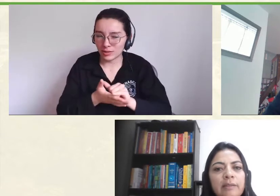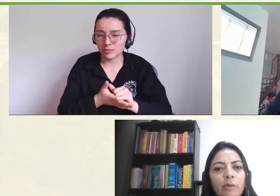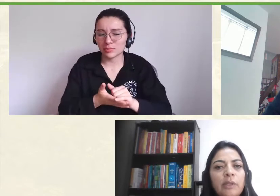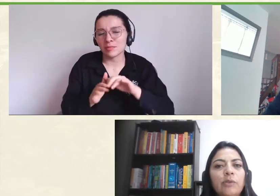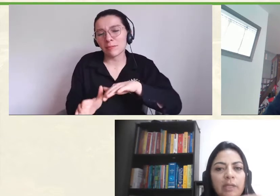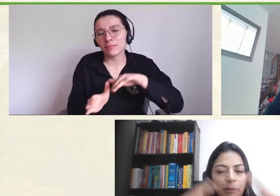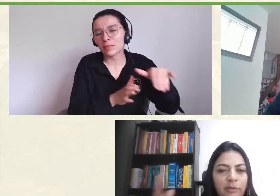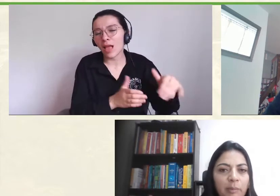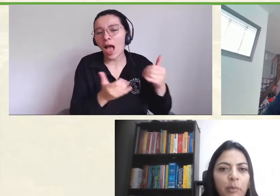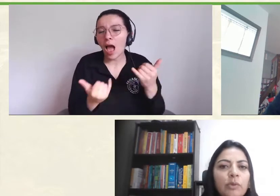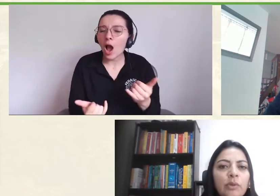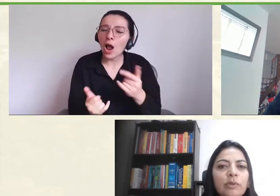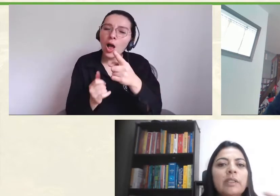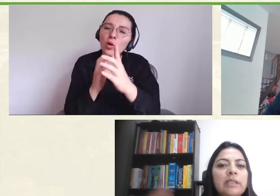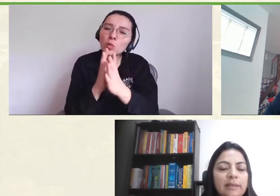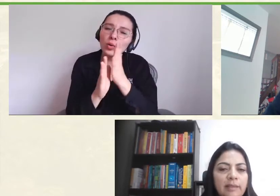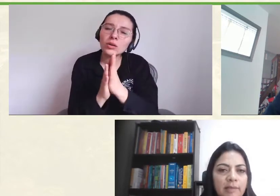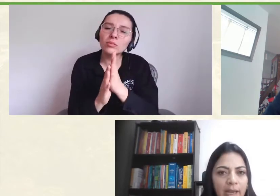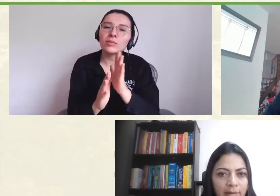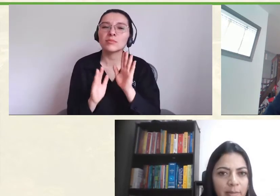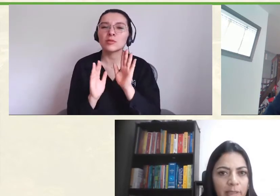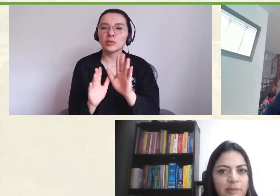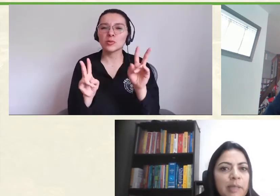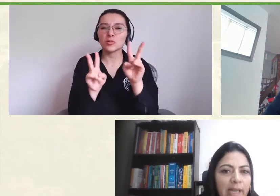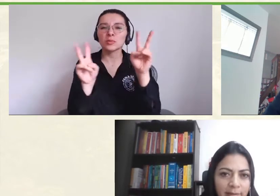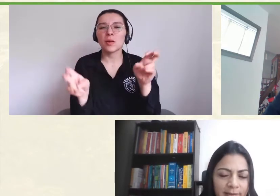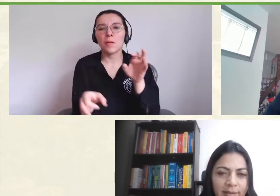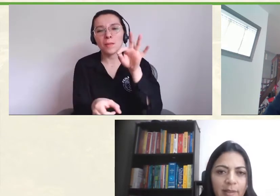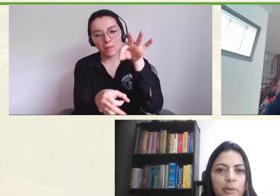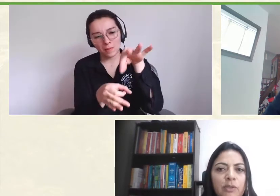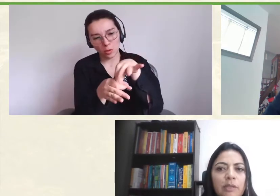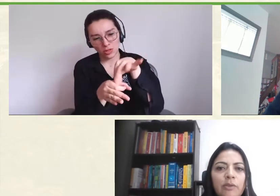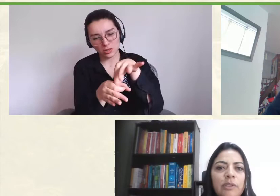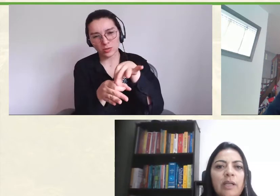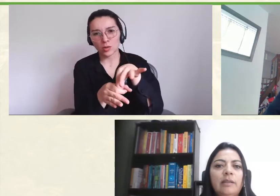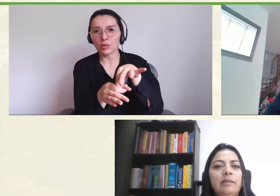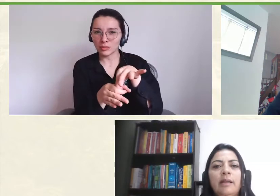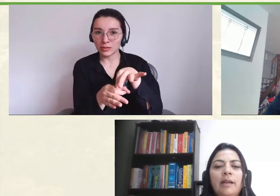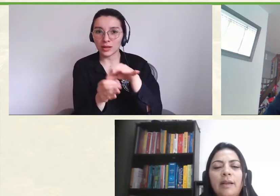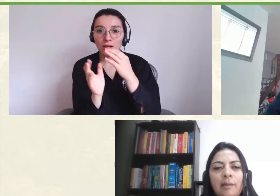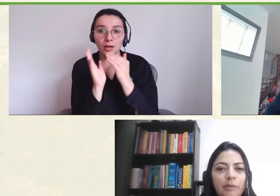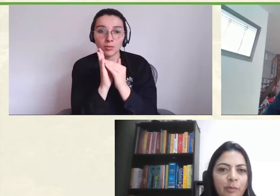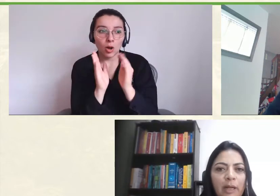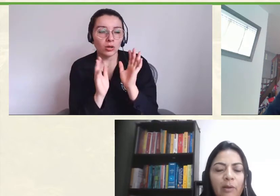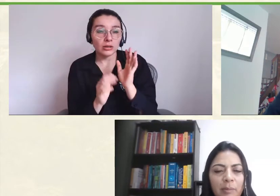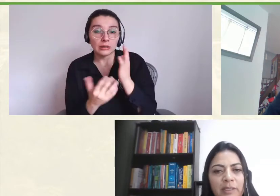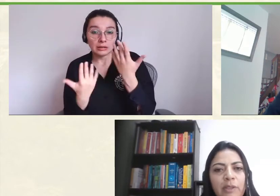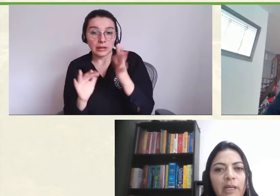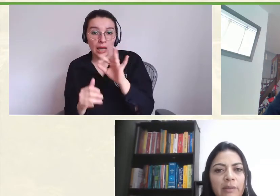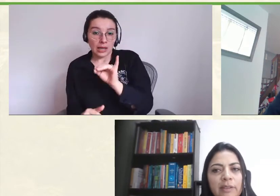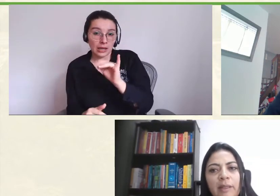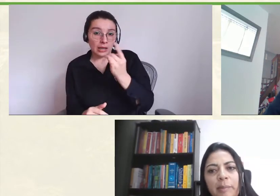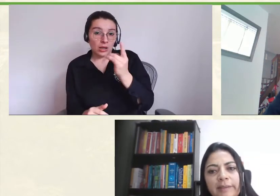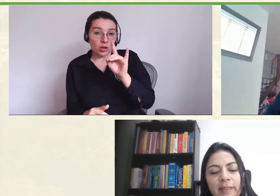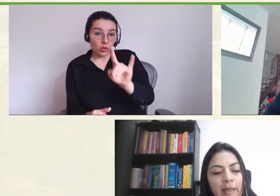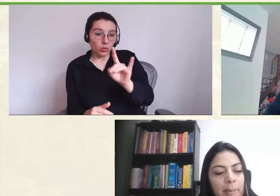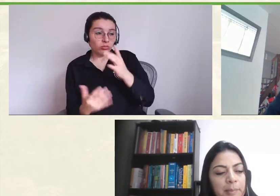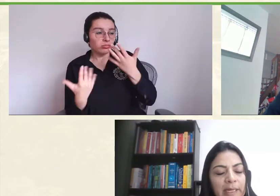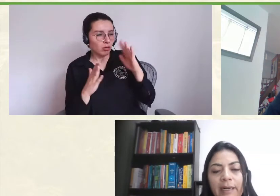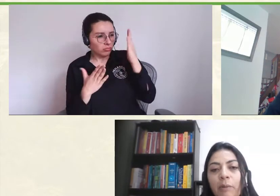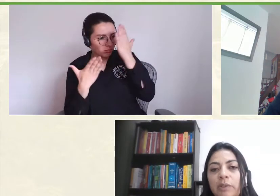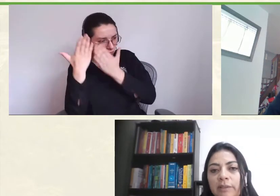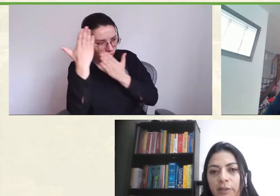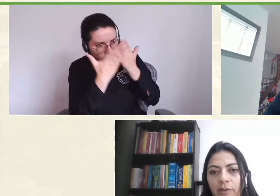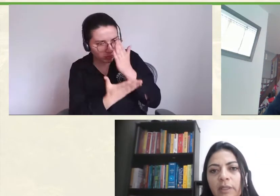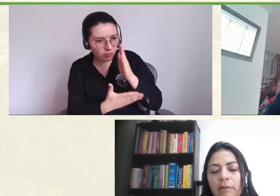va cuando llegamos al punto donde ya está viable, es viable hacer el proyecto y ya hemos superado la mayoría de las etapas?